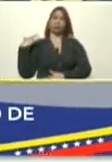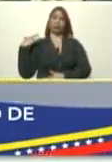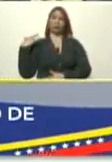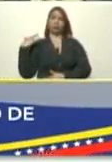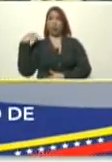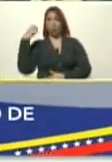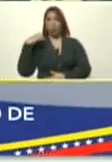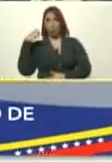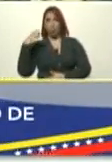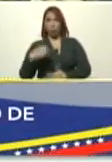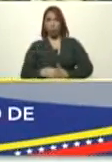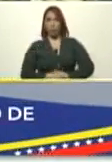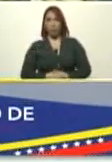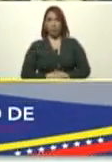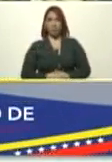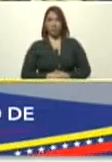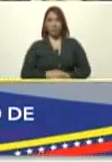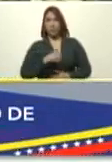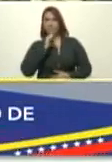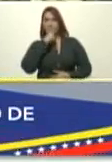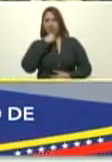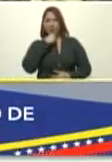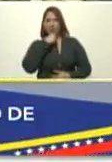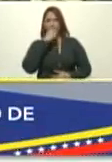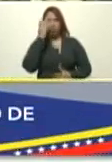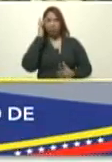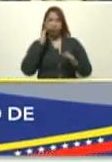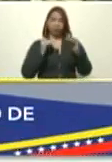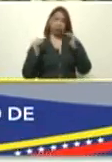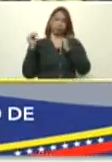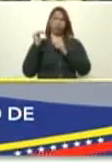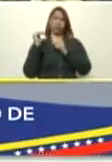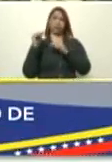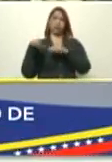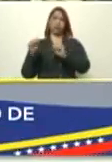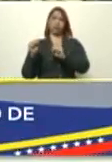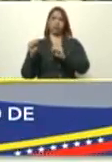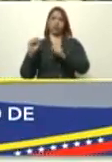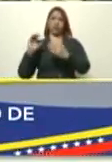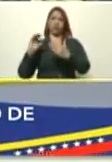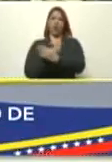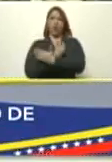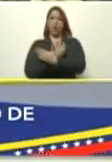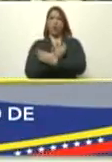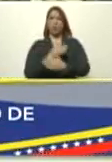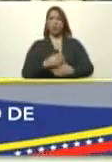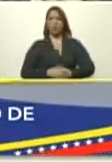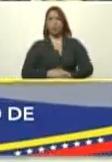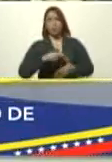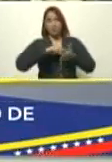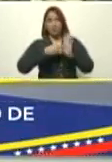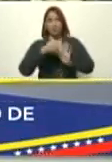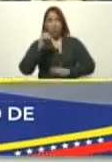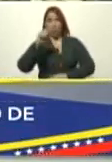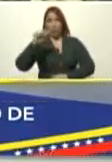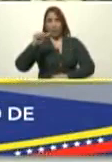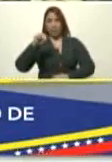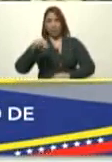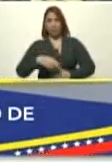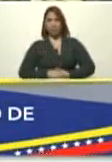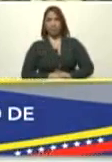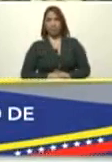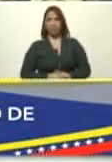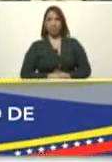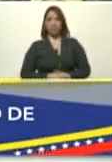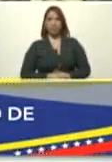y los viejos complejos del colonialismo rapaz que representa la OTAN